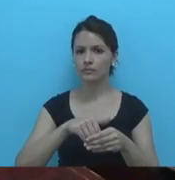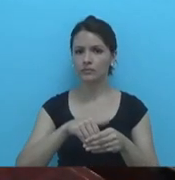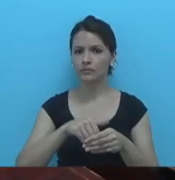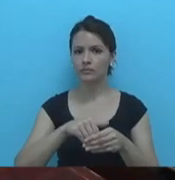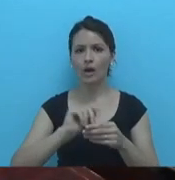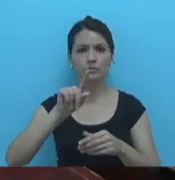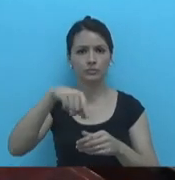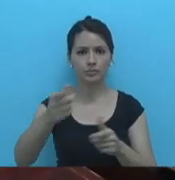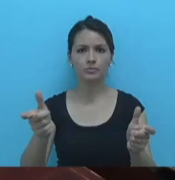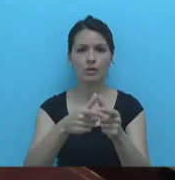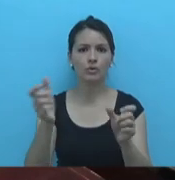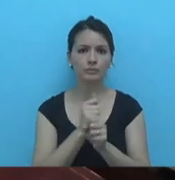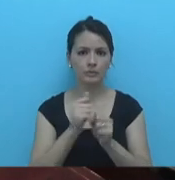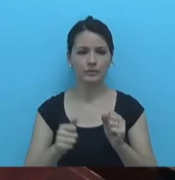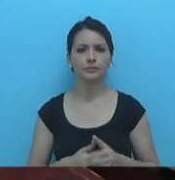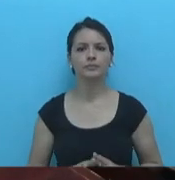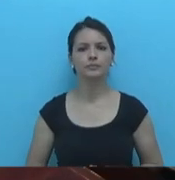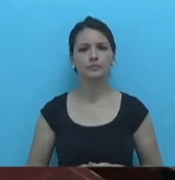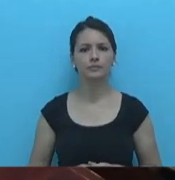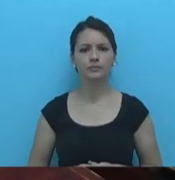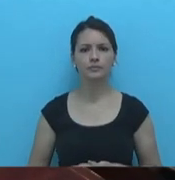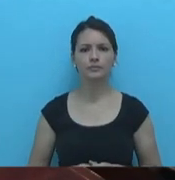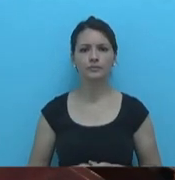presupuesto y constitucionales, aprobado.